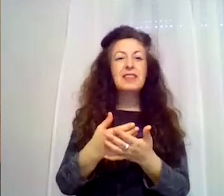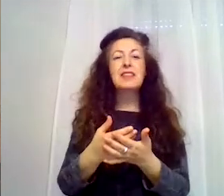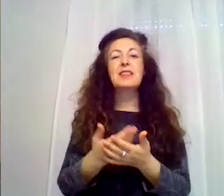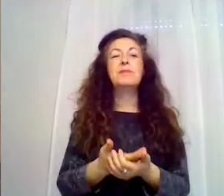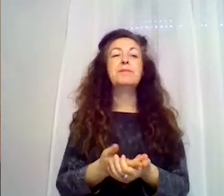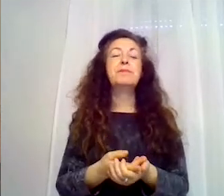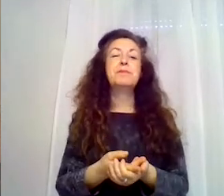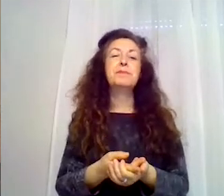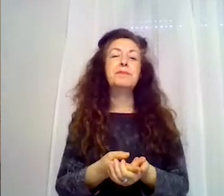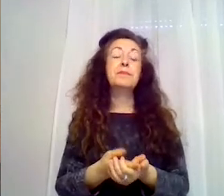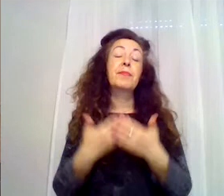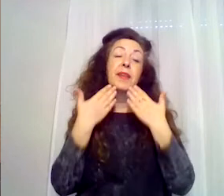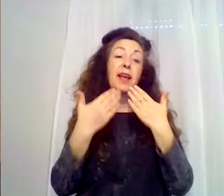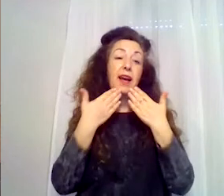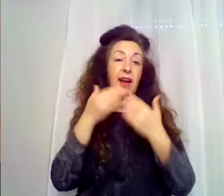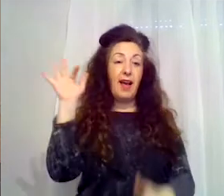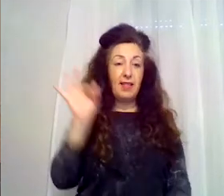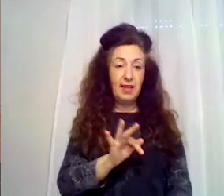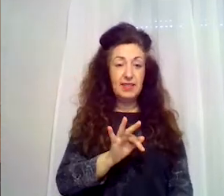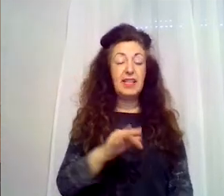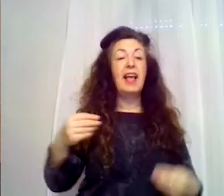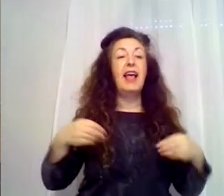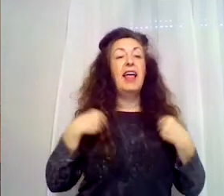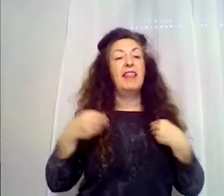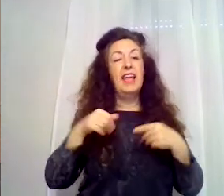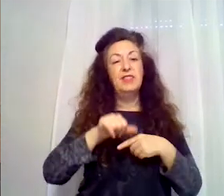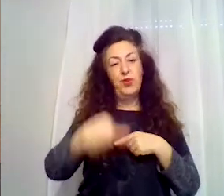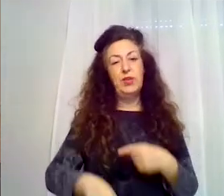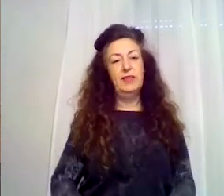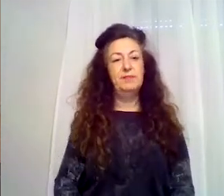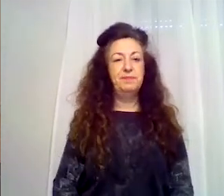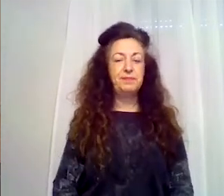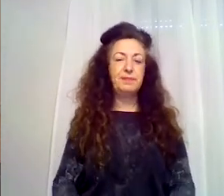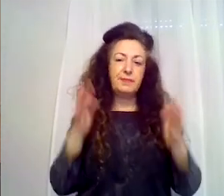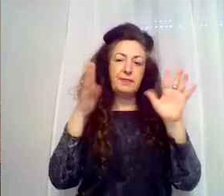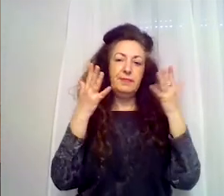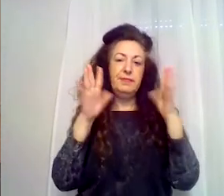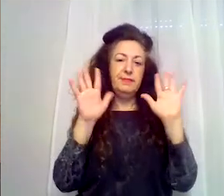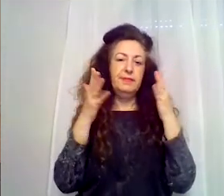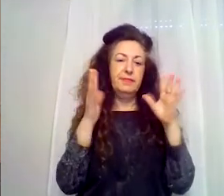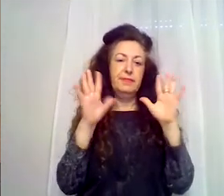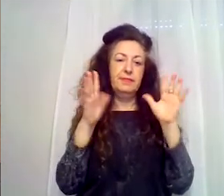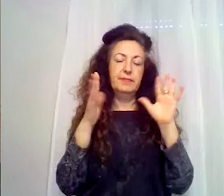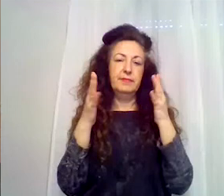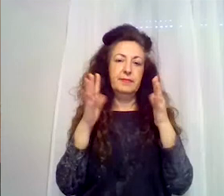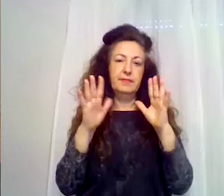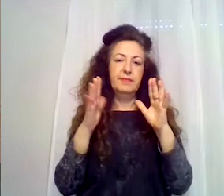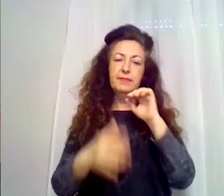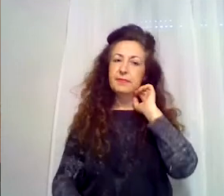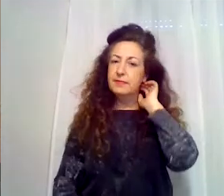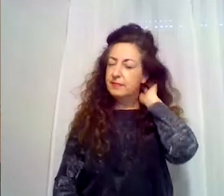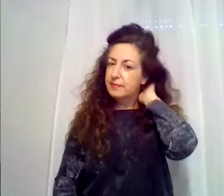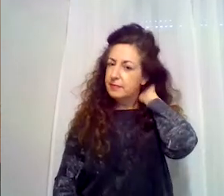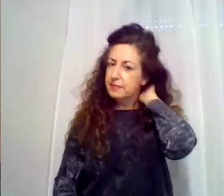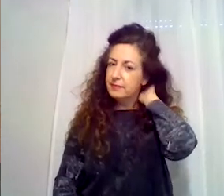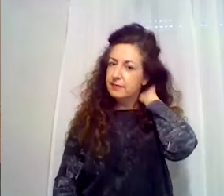de Petronio, nada más salir, porque cuando dicen es algo que puede herir la sensibilidad, sí, pero es una herida metafórica, no es una